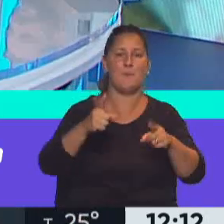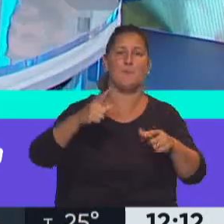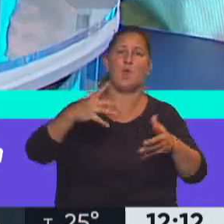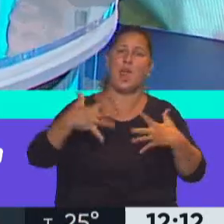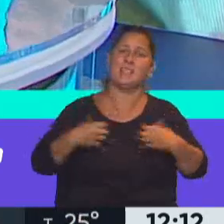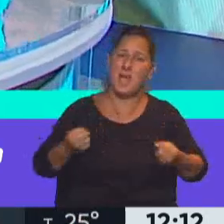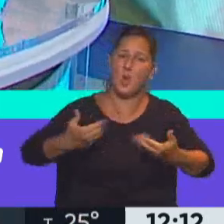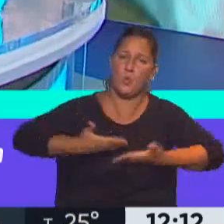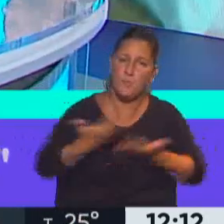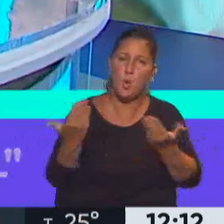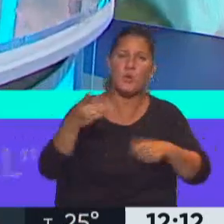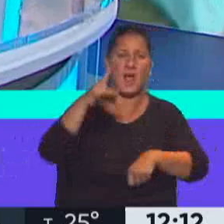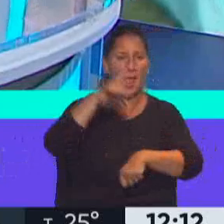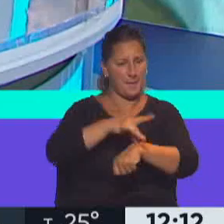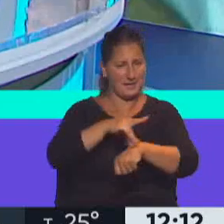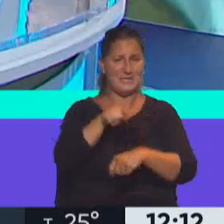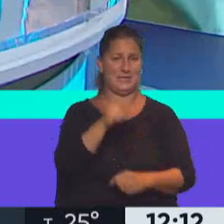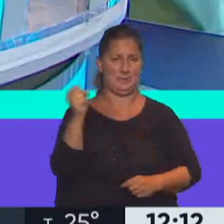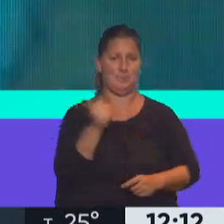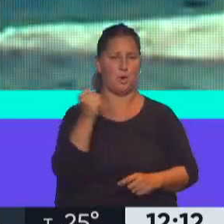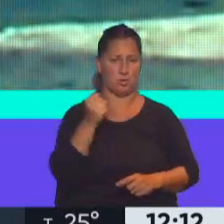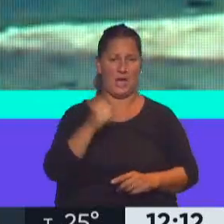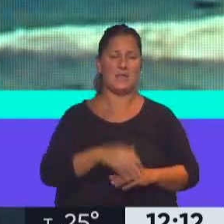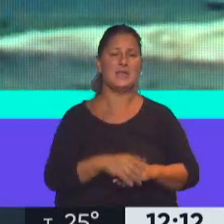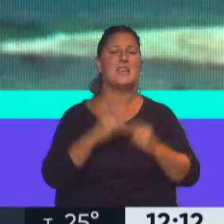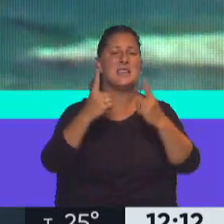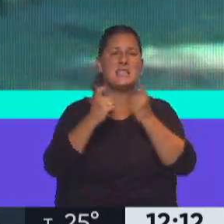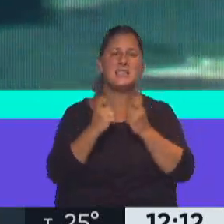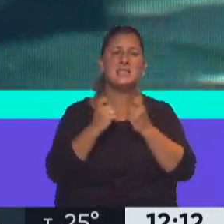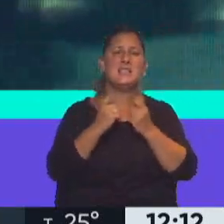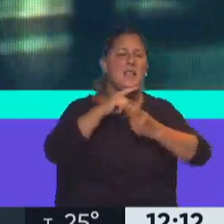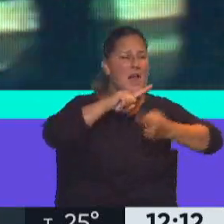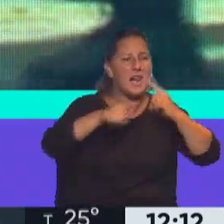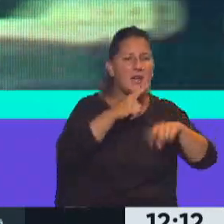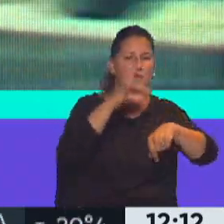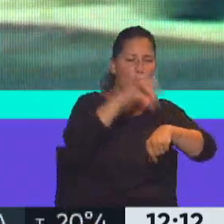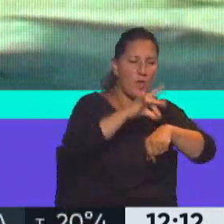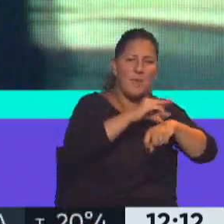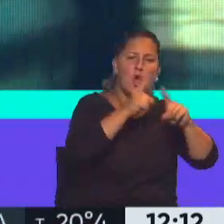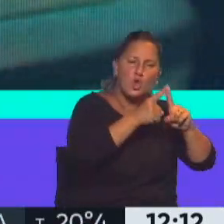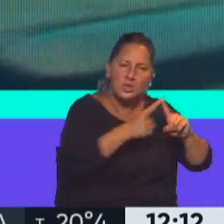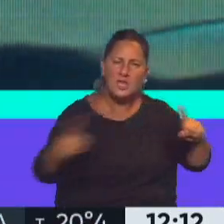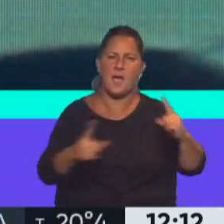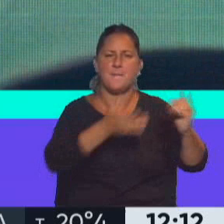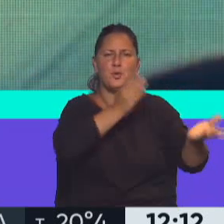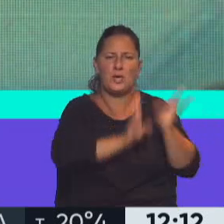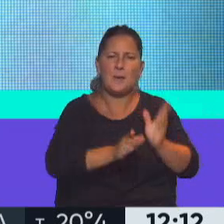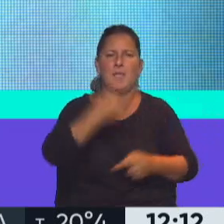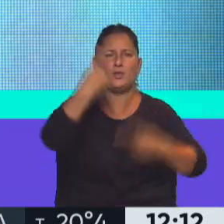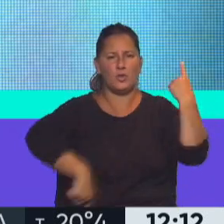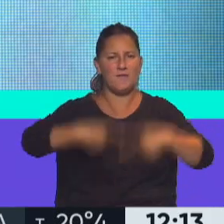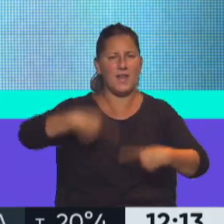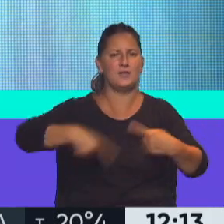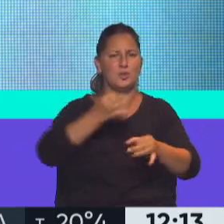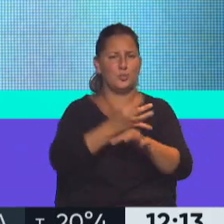claro, la medicina se tiene atención de una atención mucho más extensa, ¿verdad? Extensa inclusive con el tiempo y con diferentes especialistas.